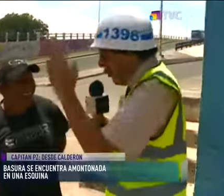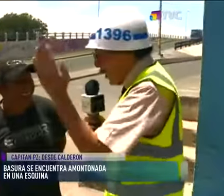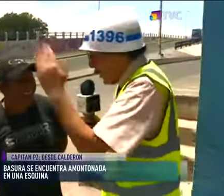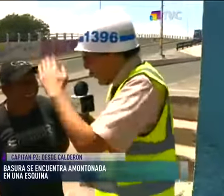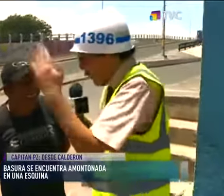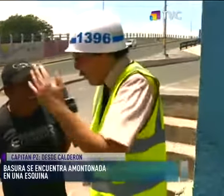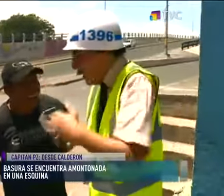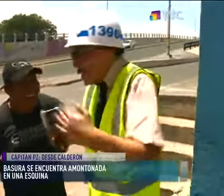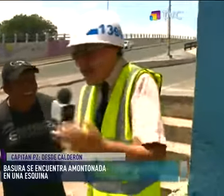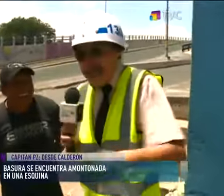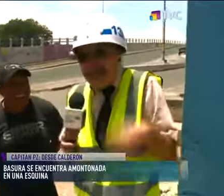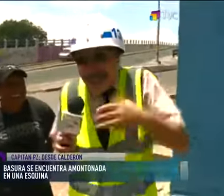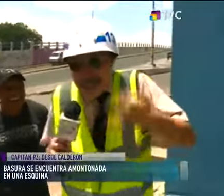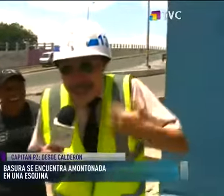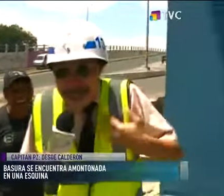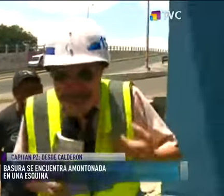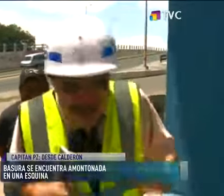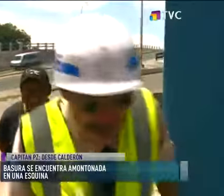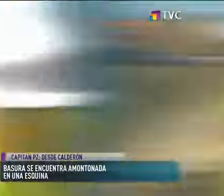Circule, circule.